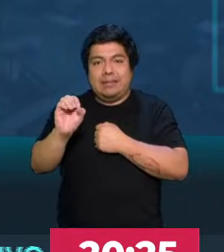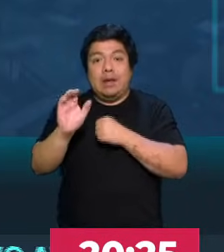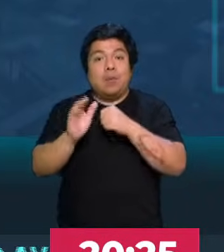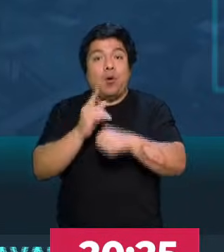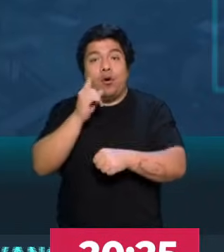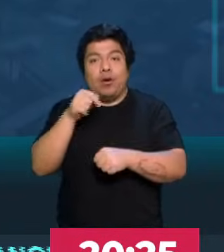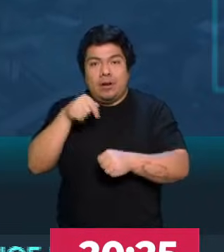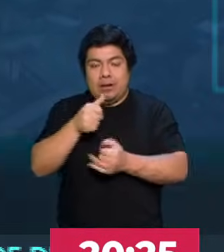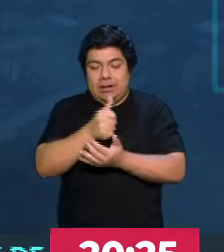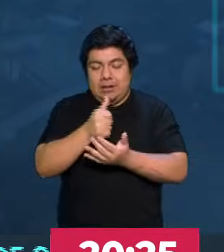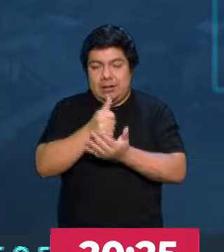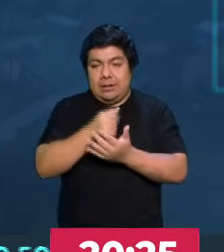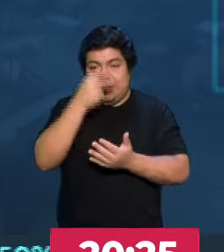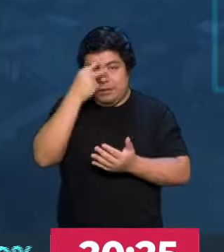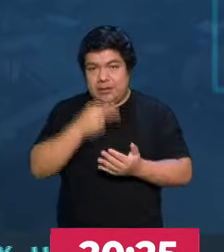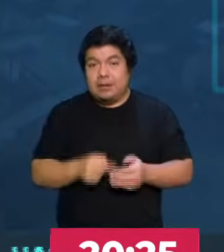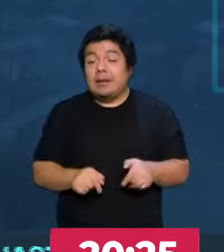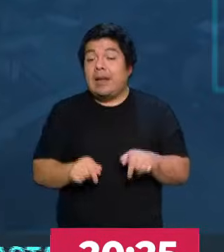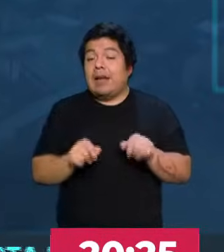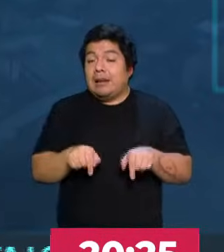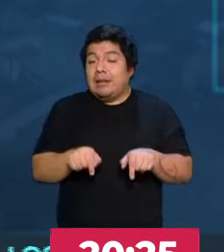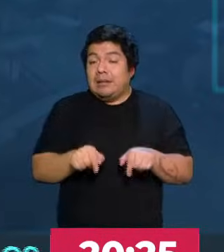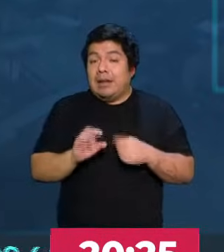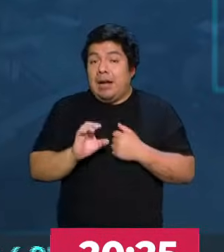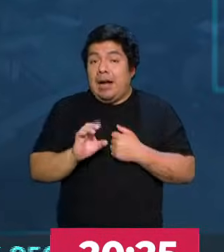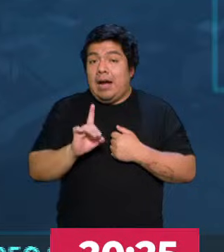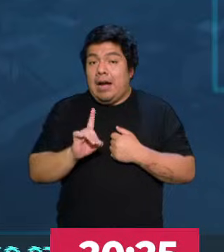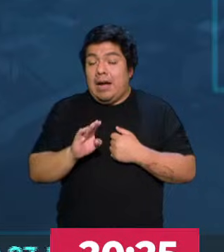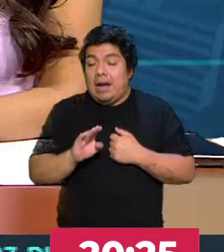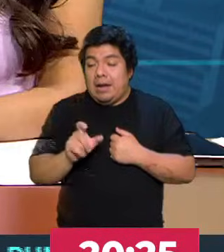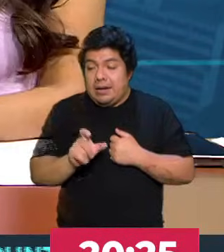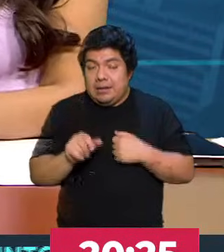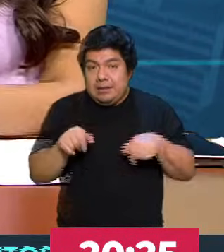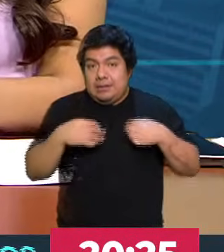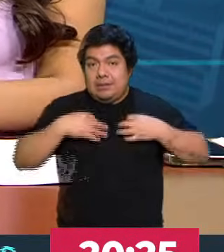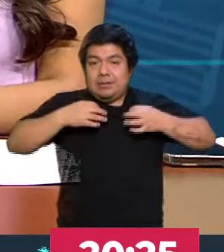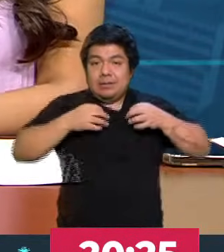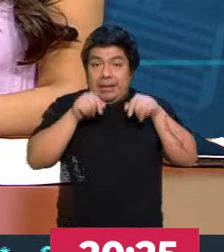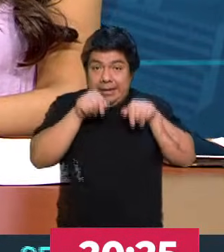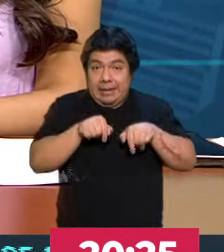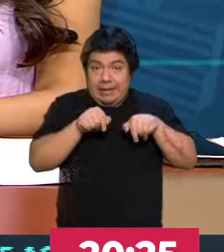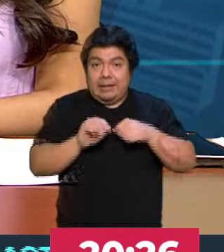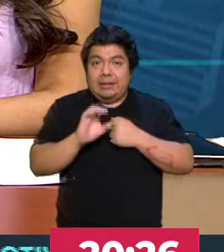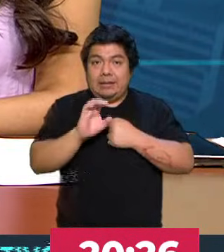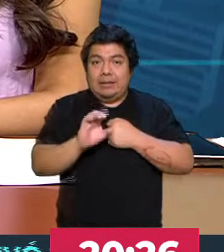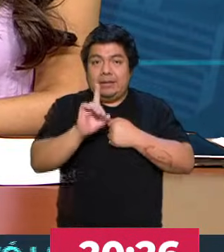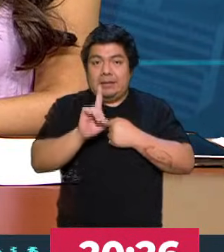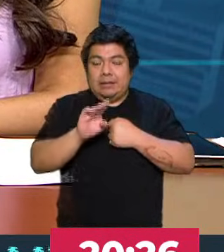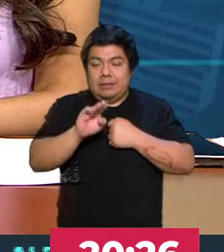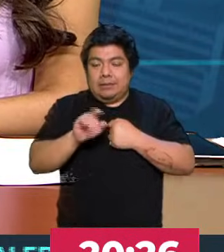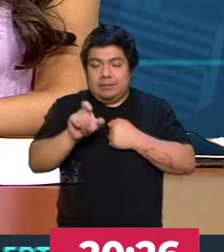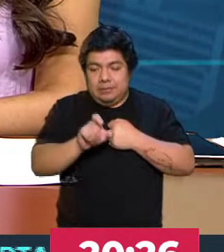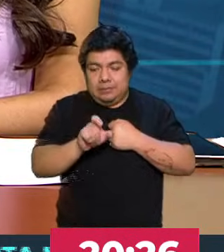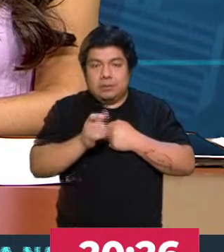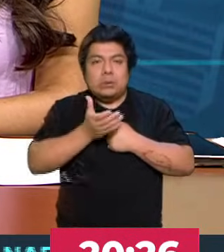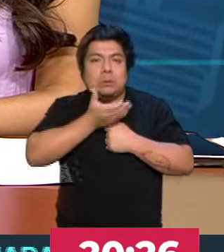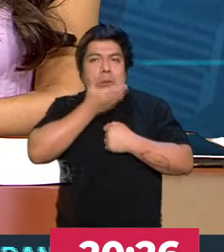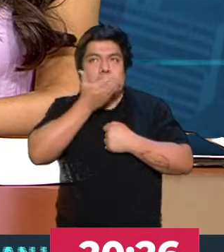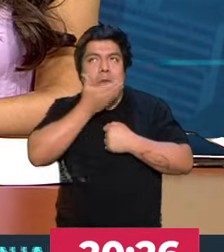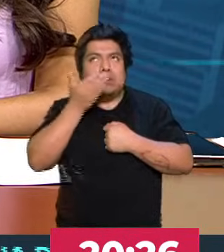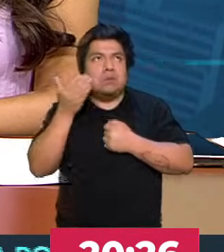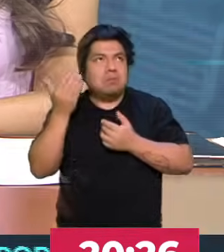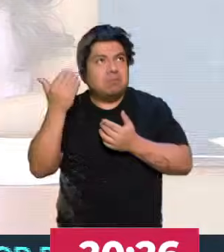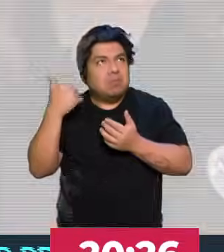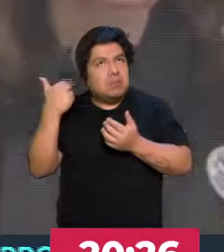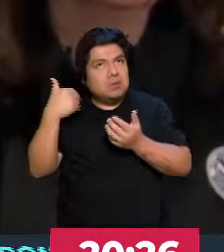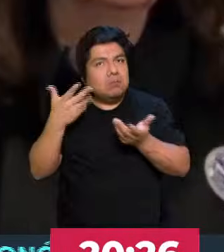Ciudad de México, nos vamos a la Ciudad de México porque esta ciudad ha tenido una tradición sobre todo